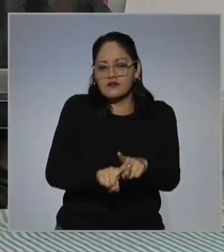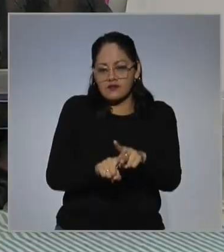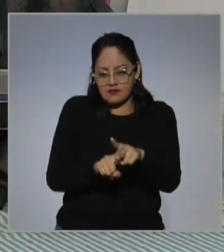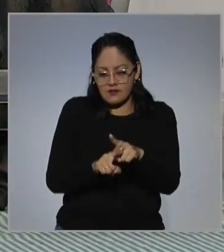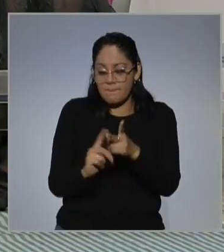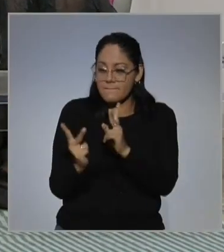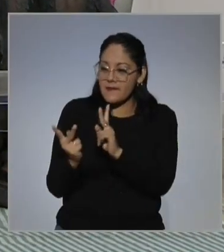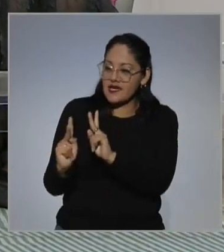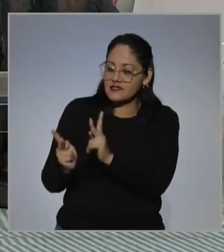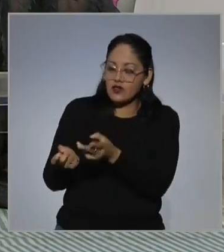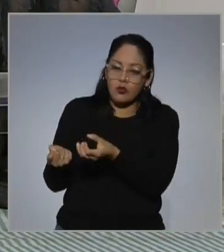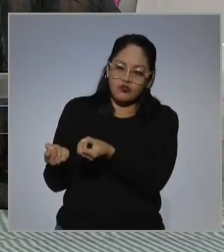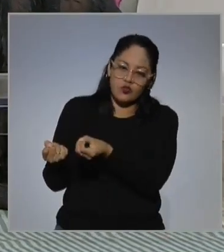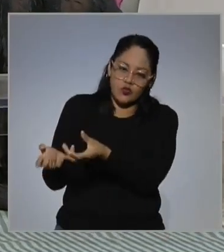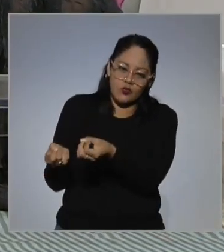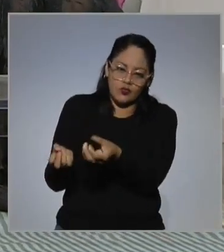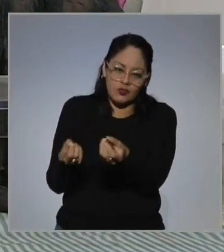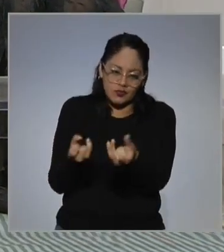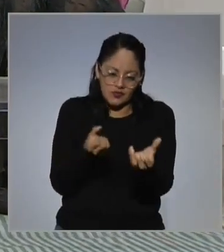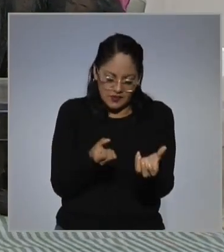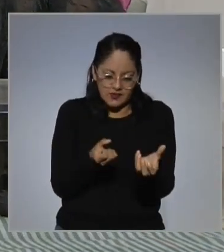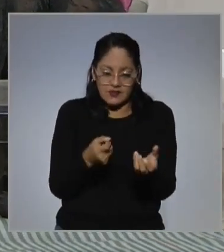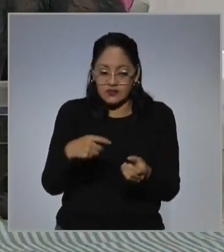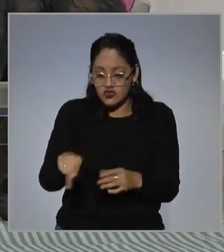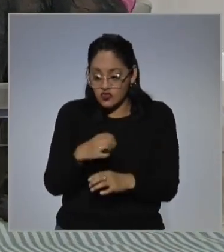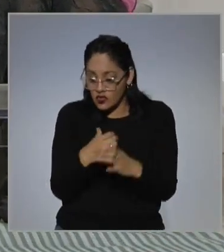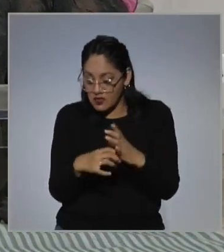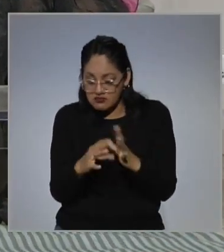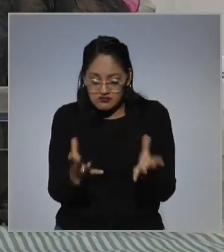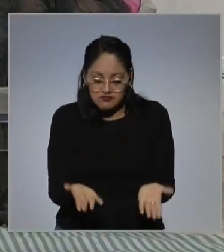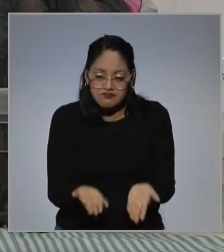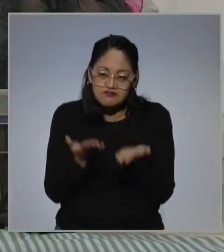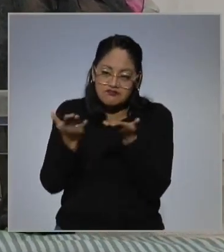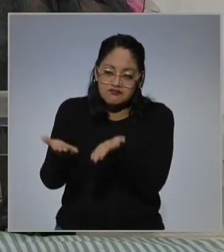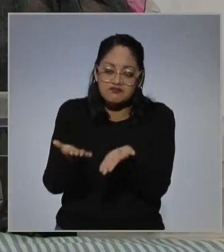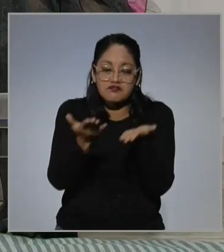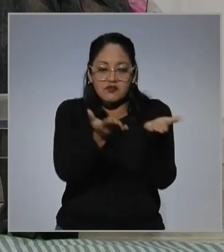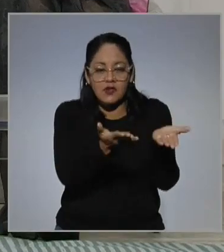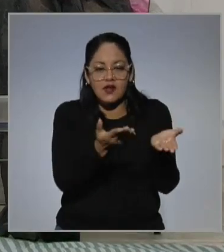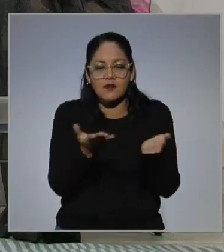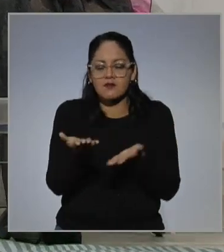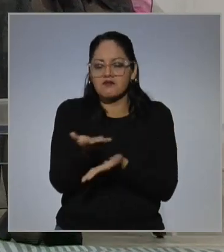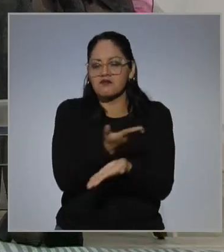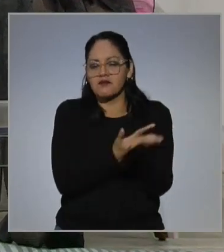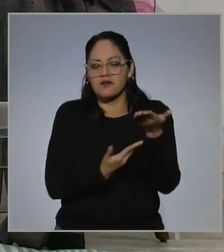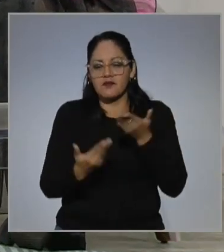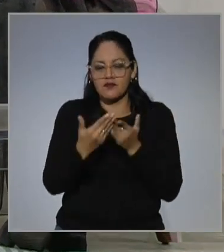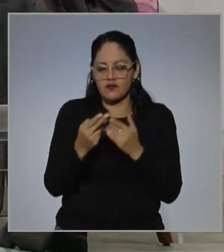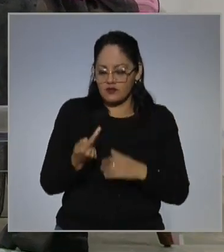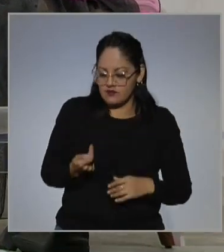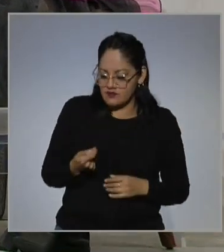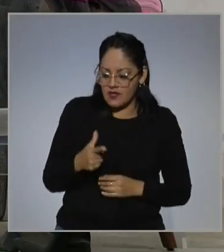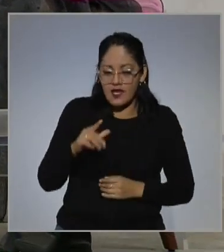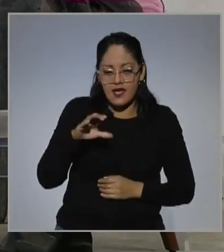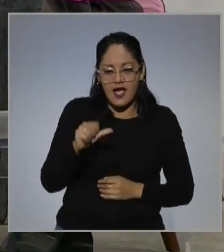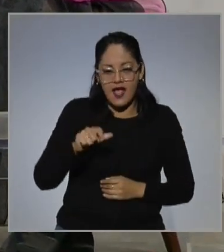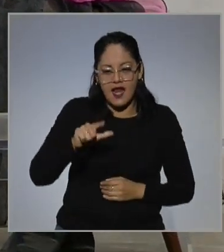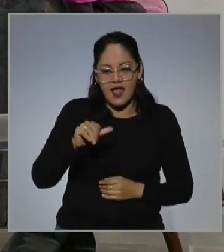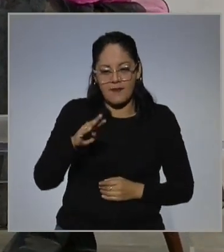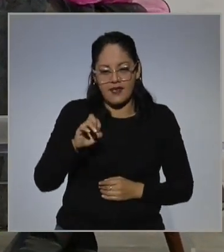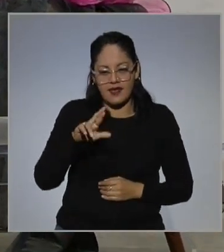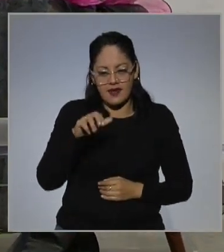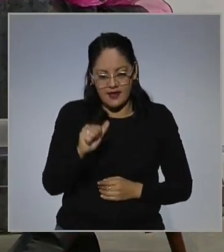sus vecinos de la propia ofrenda. Y ese convite la gente le llama calavera. Llévate